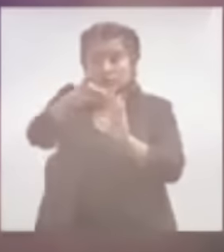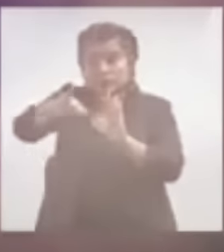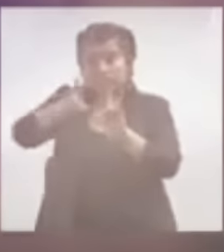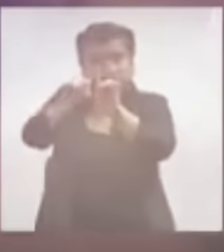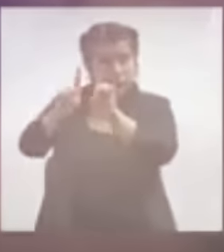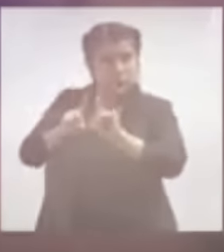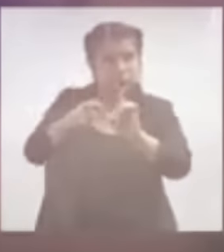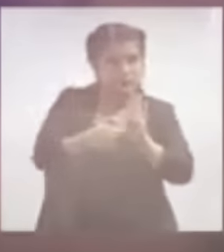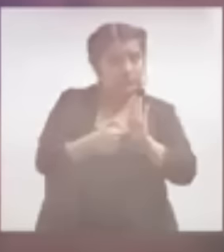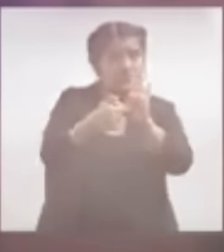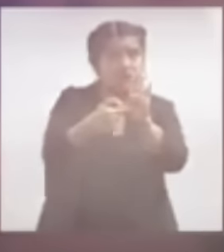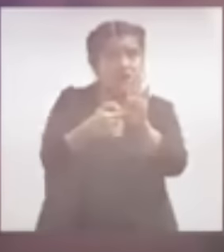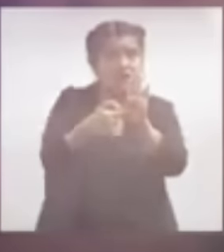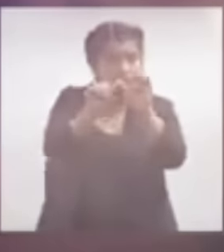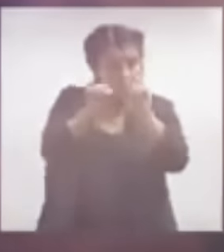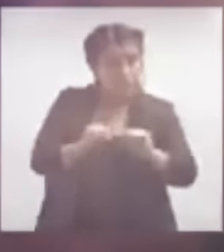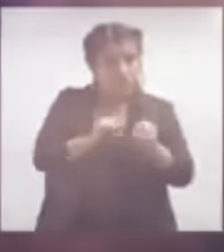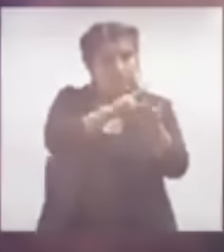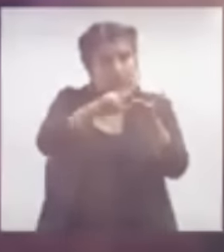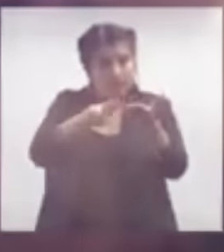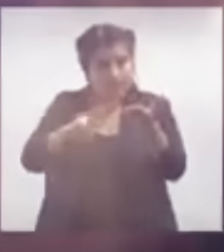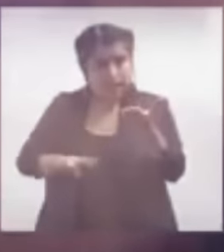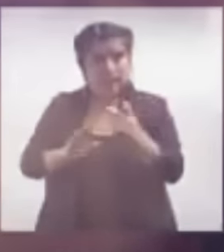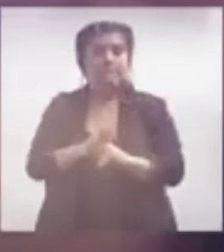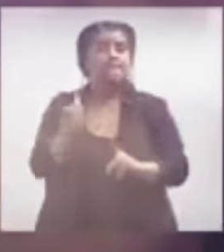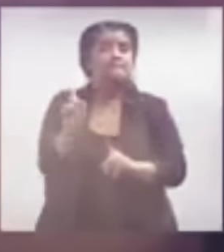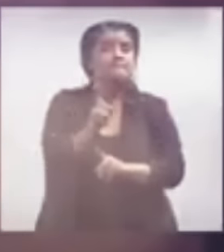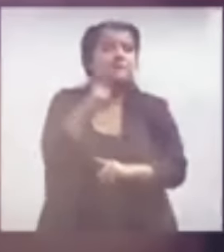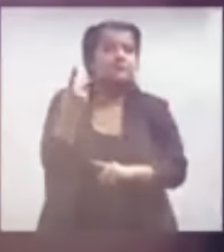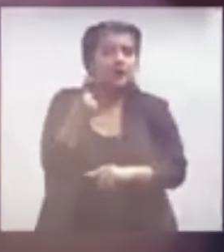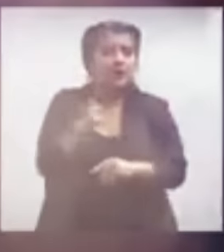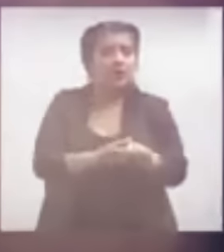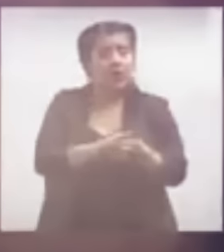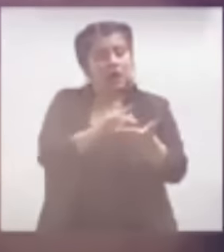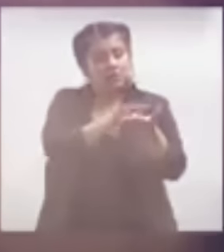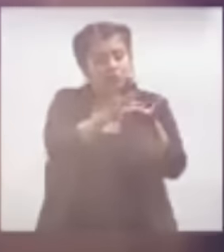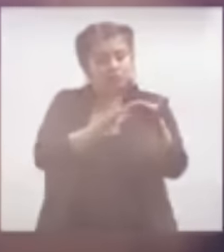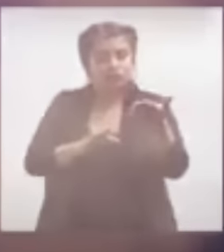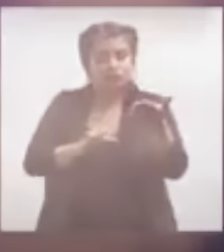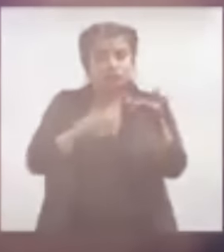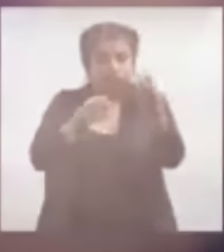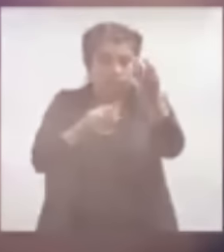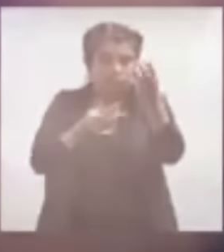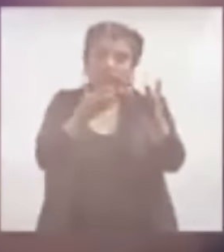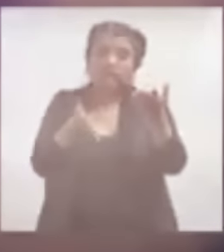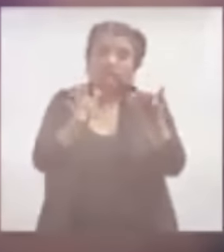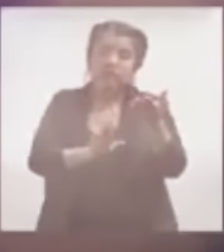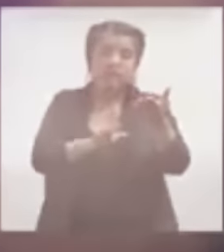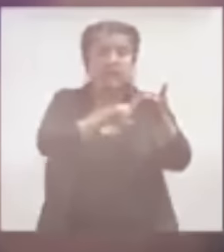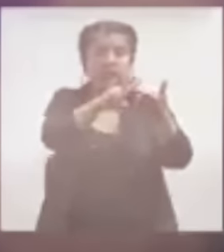diputados se leyeran. Primero en registro, primero en lectura,